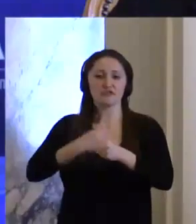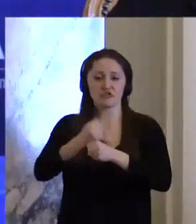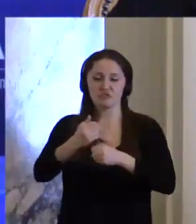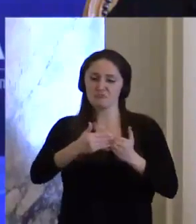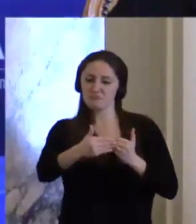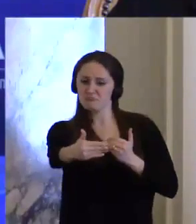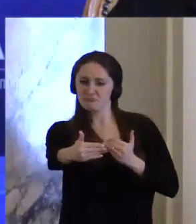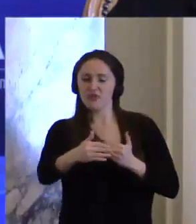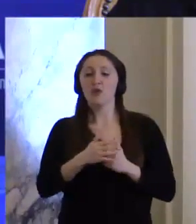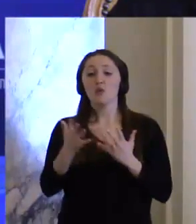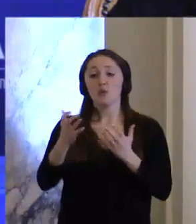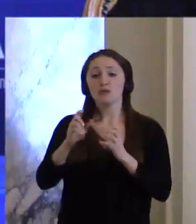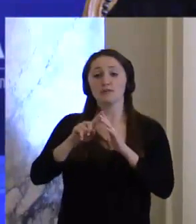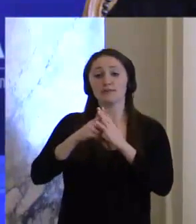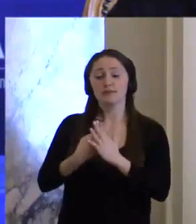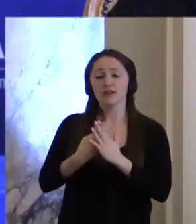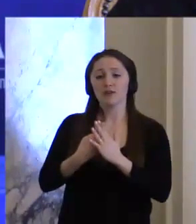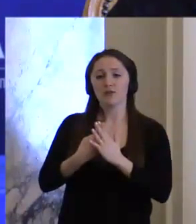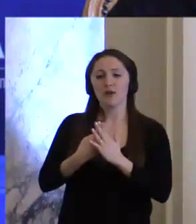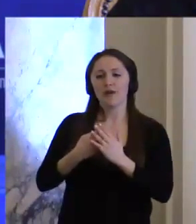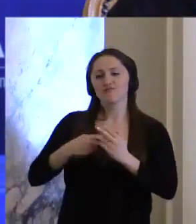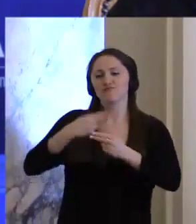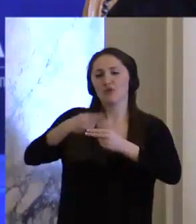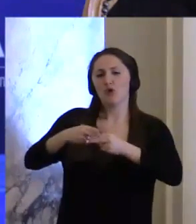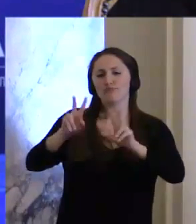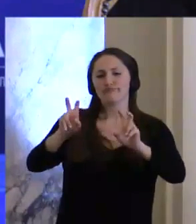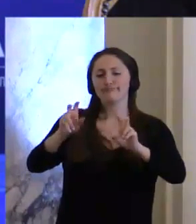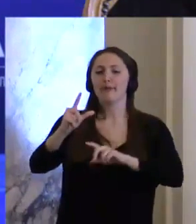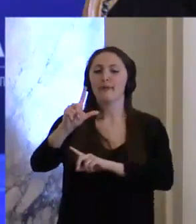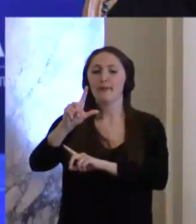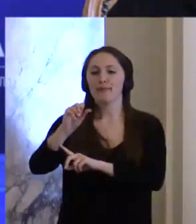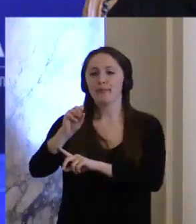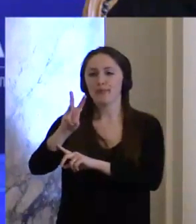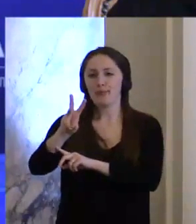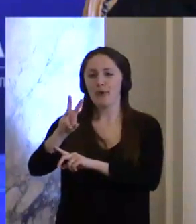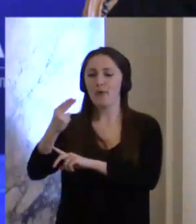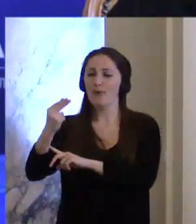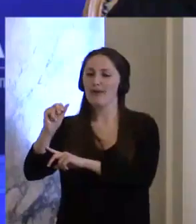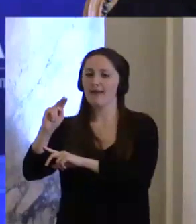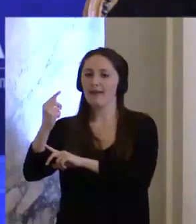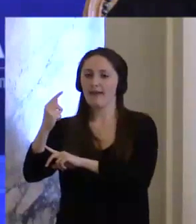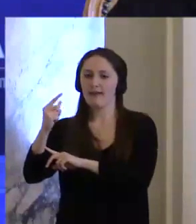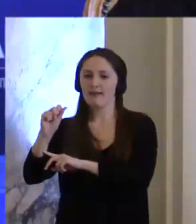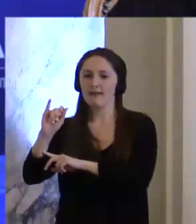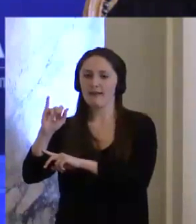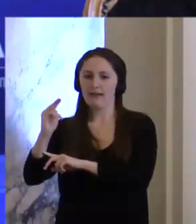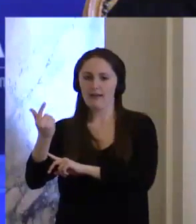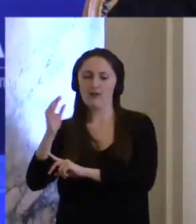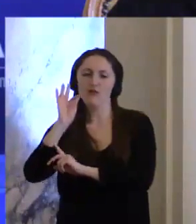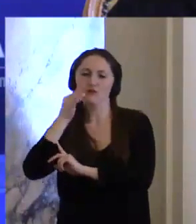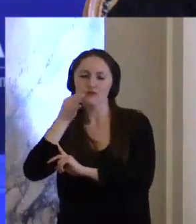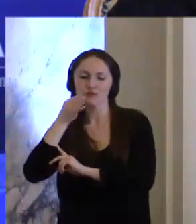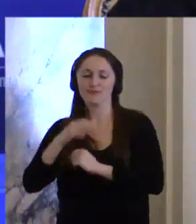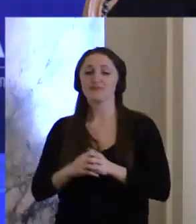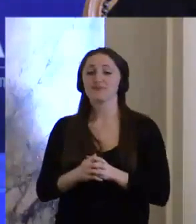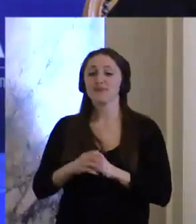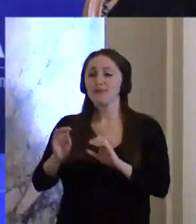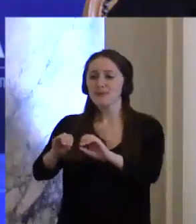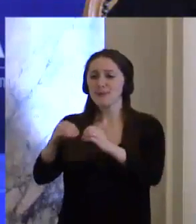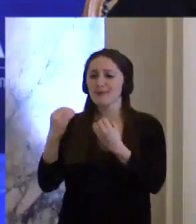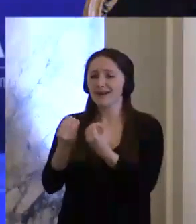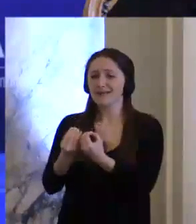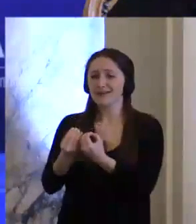fruit. No podemos como organización realísticamente pensar que vamos